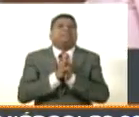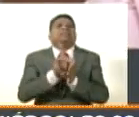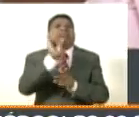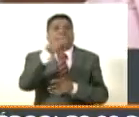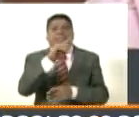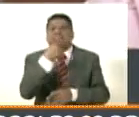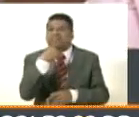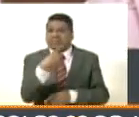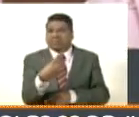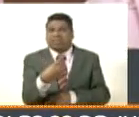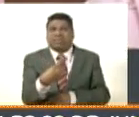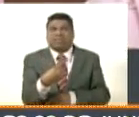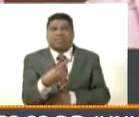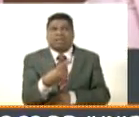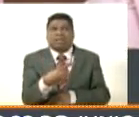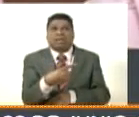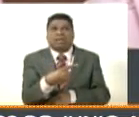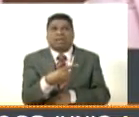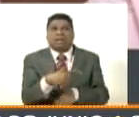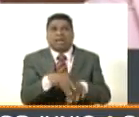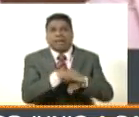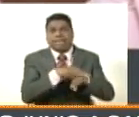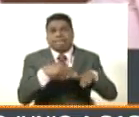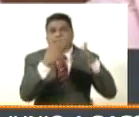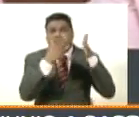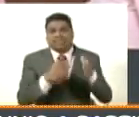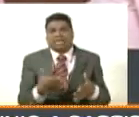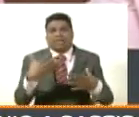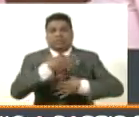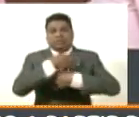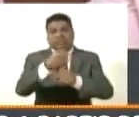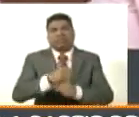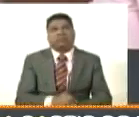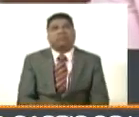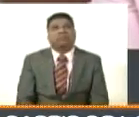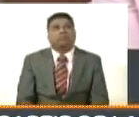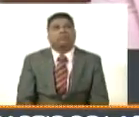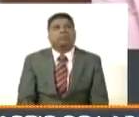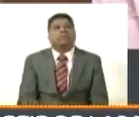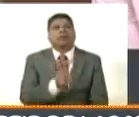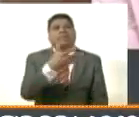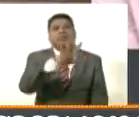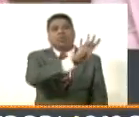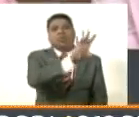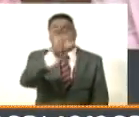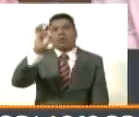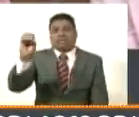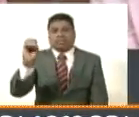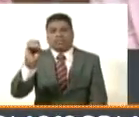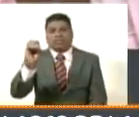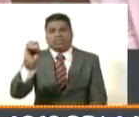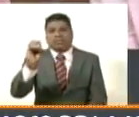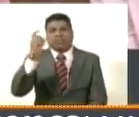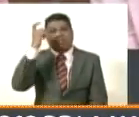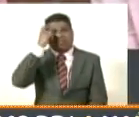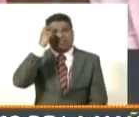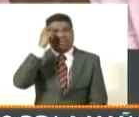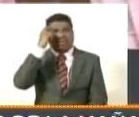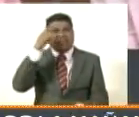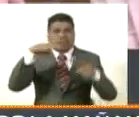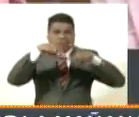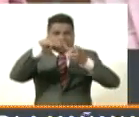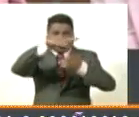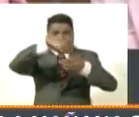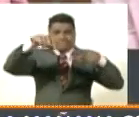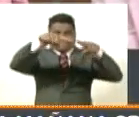sanitario. Al distrito sanitario, que ya ha autorizado un decreto de cuarentena en un área de un radio